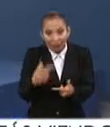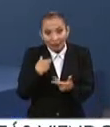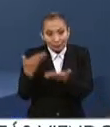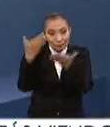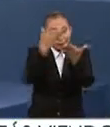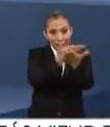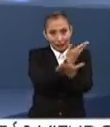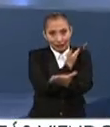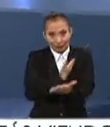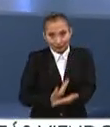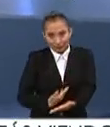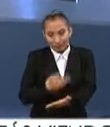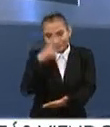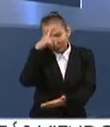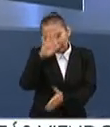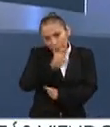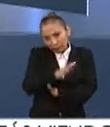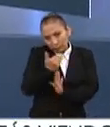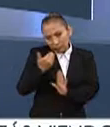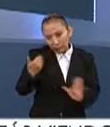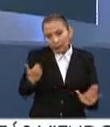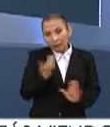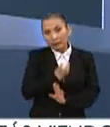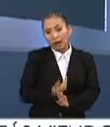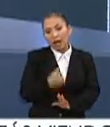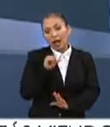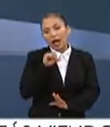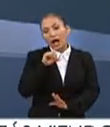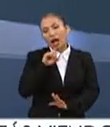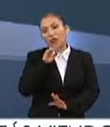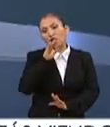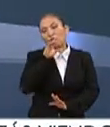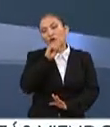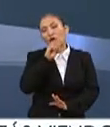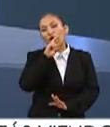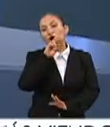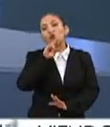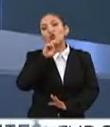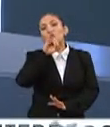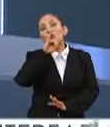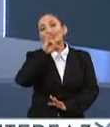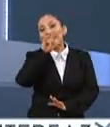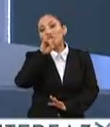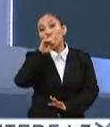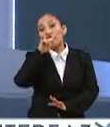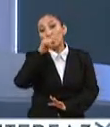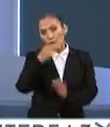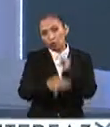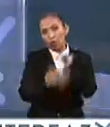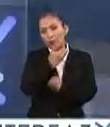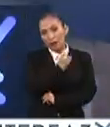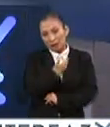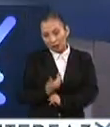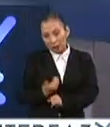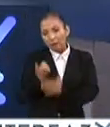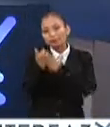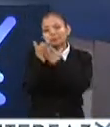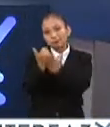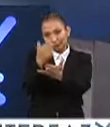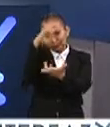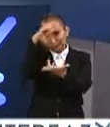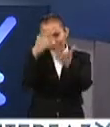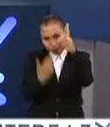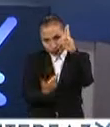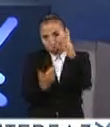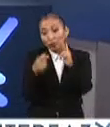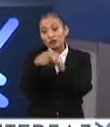hizo llegar al presidente de la República en ese momento, al presidente Adolfo Ruiz Cortines, que además pues, fue el último presidente que participó en la